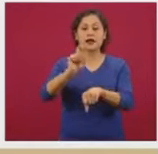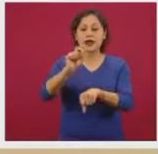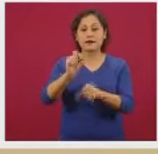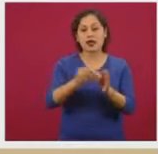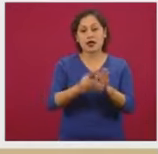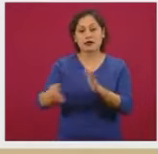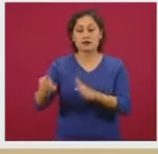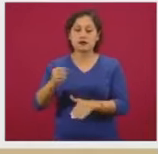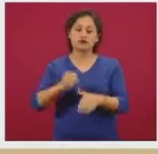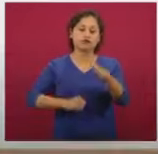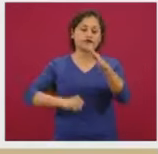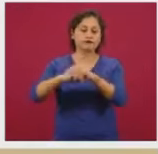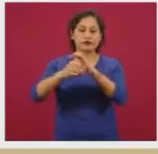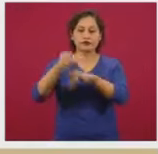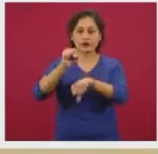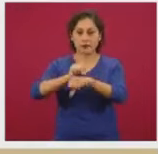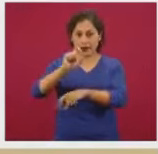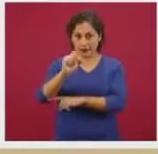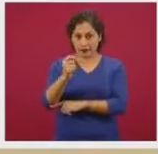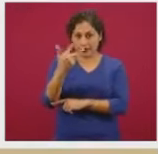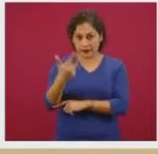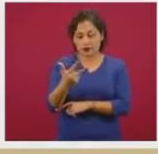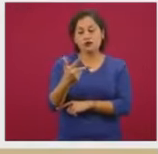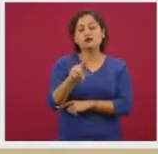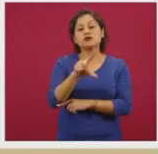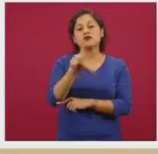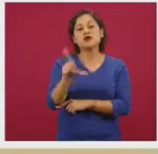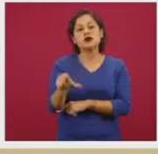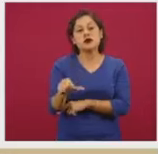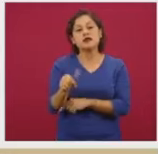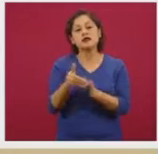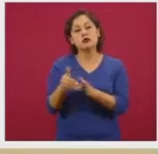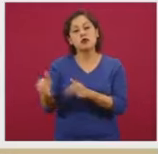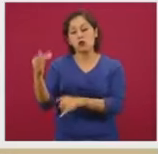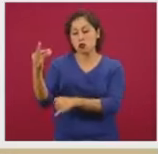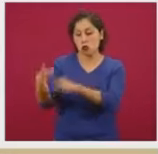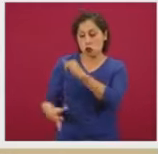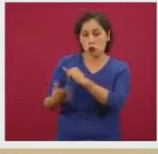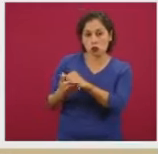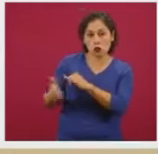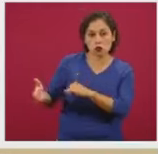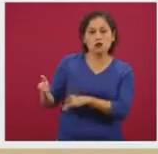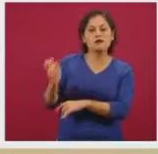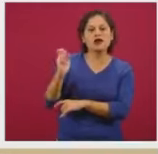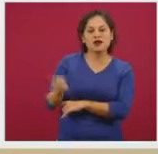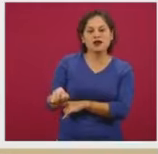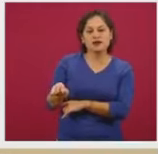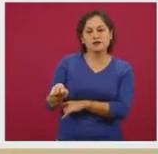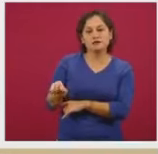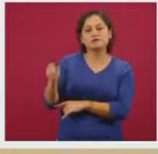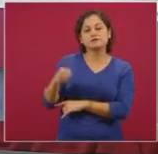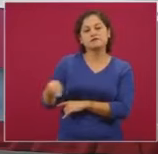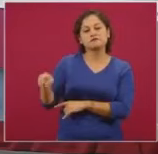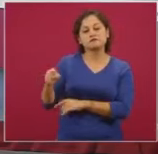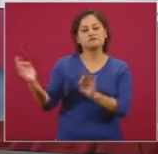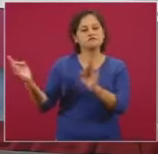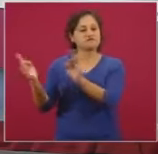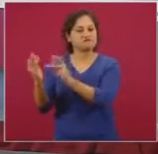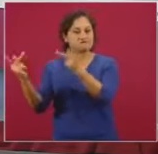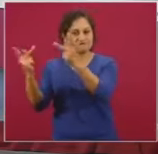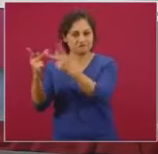en la 28, y ya prácticamente en las últimas semanas pues está prácticamente en el mismo nivel de lo esperado. La siguiente.